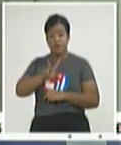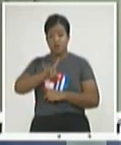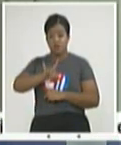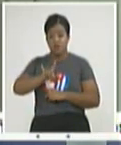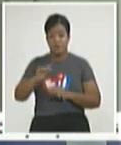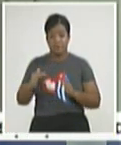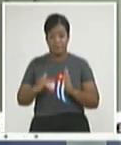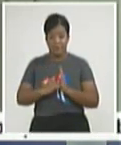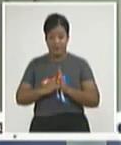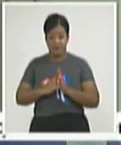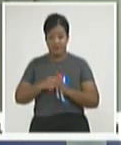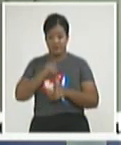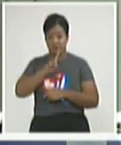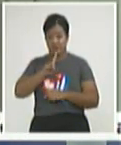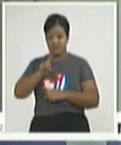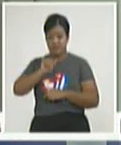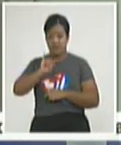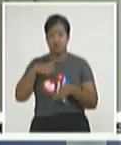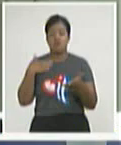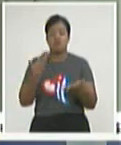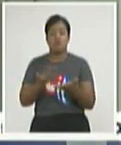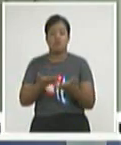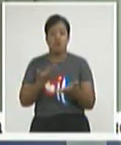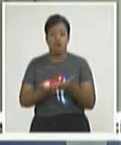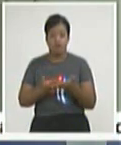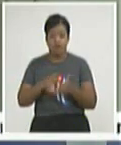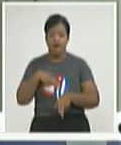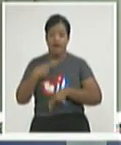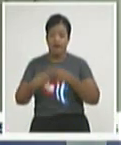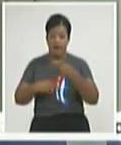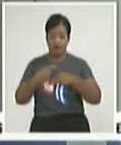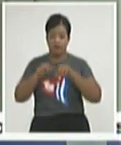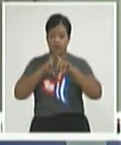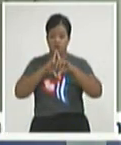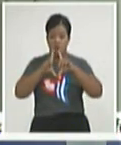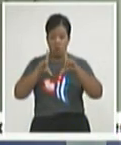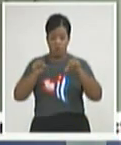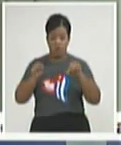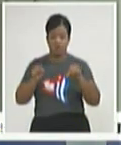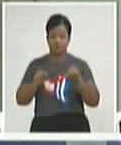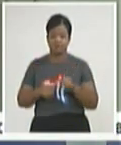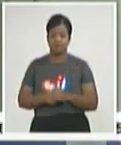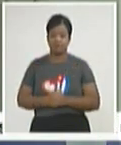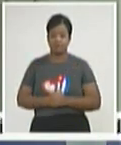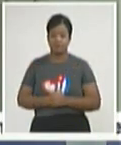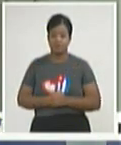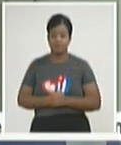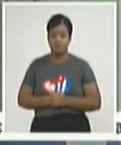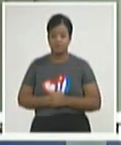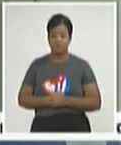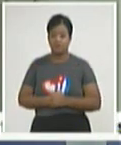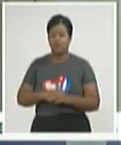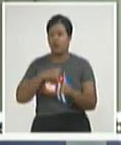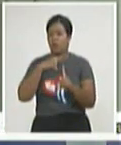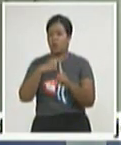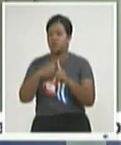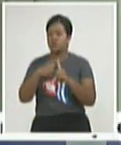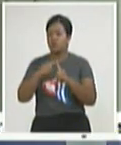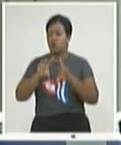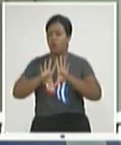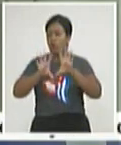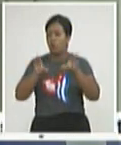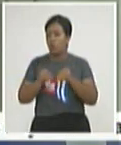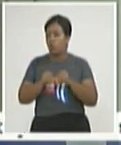9.220.116 pruebas se han realizado para el diagnóstico de la COVID, y se han diagnosticado un total